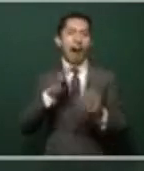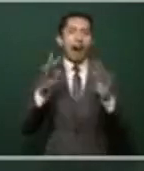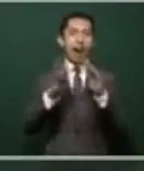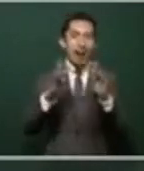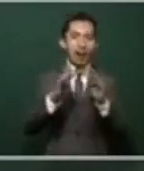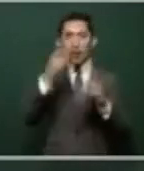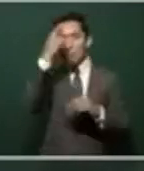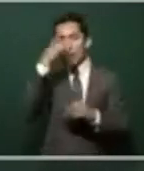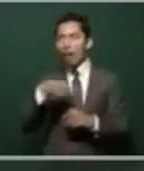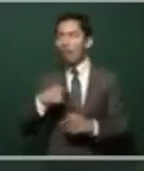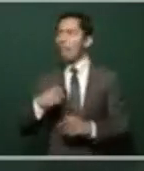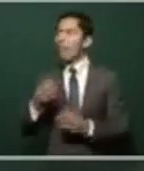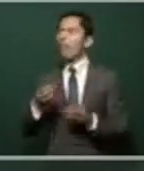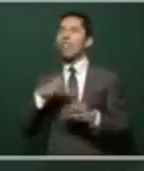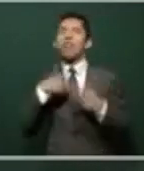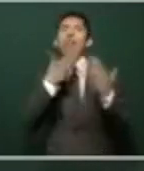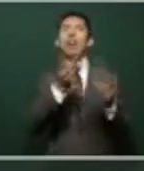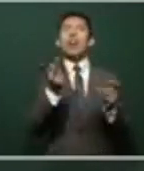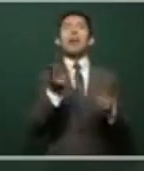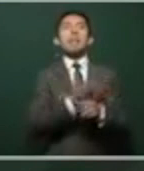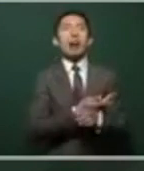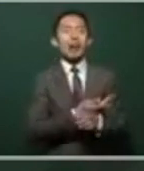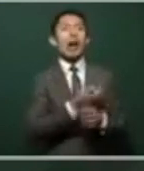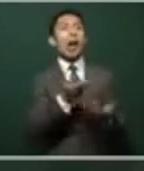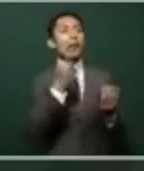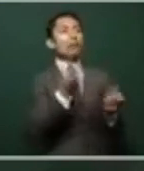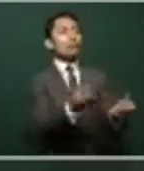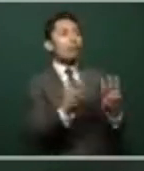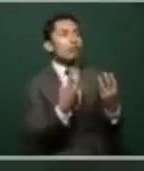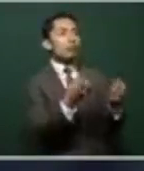puentes, son los que nos permiten